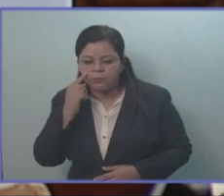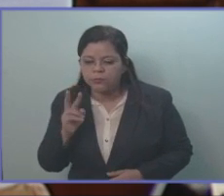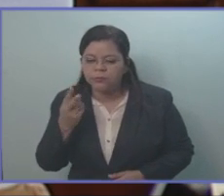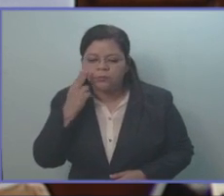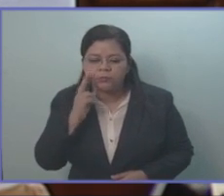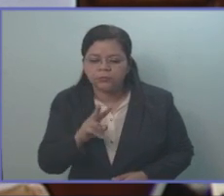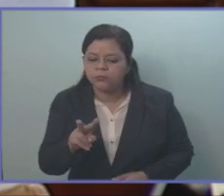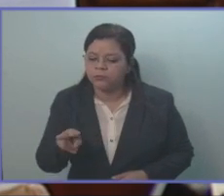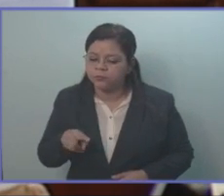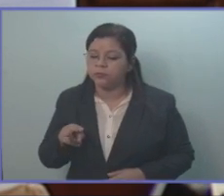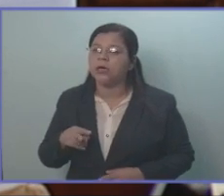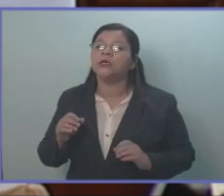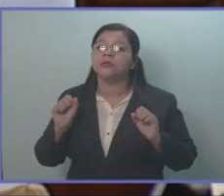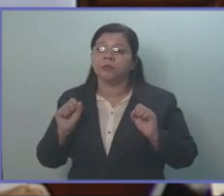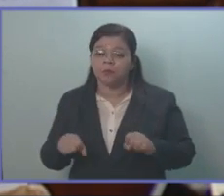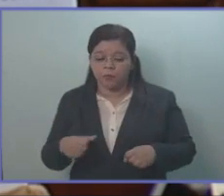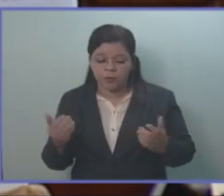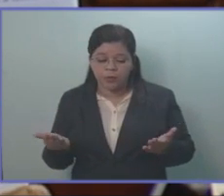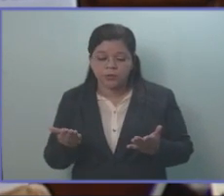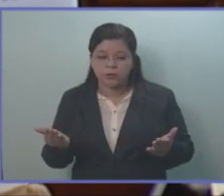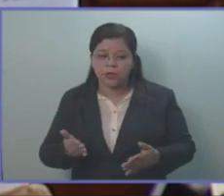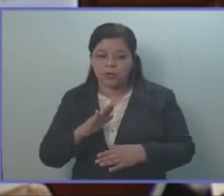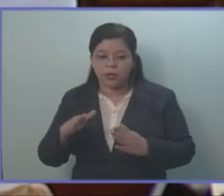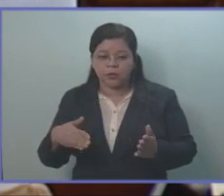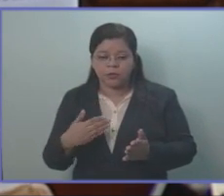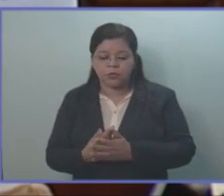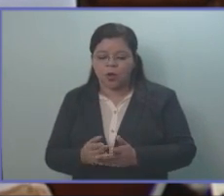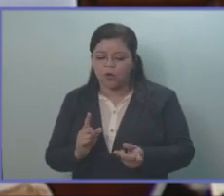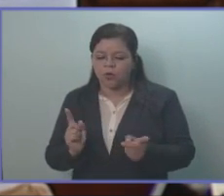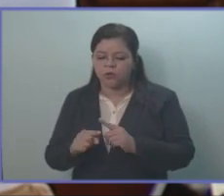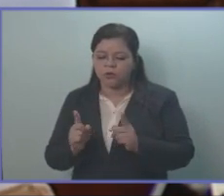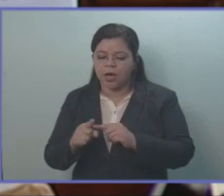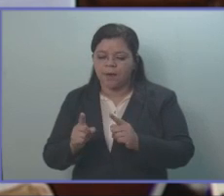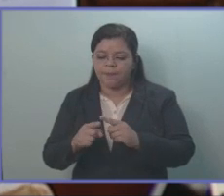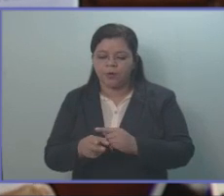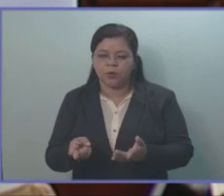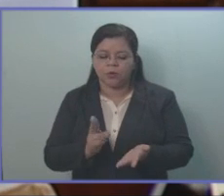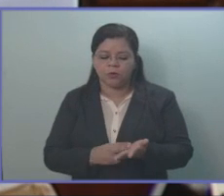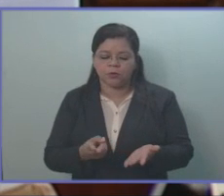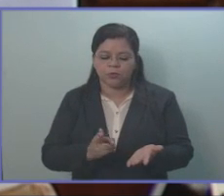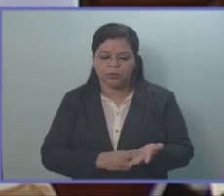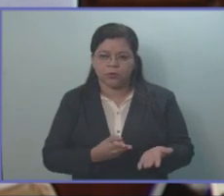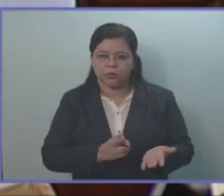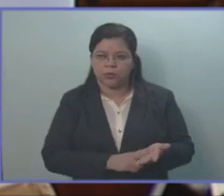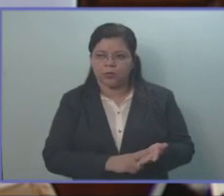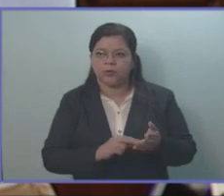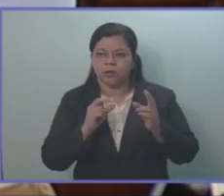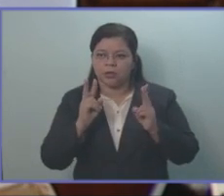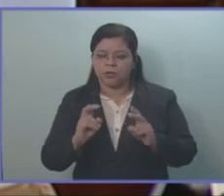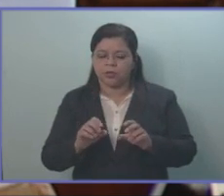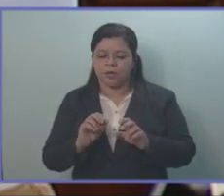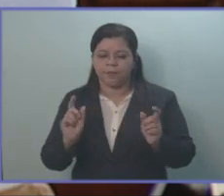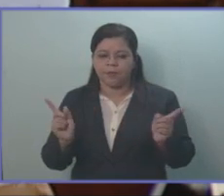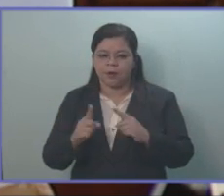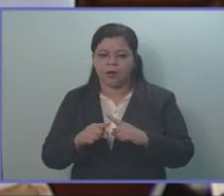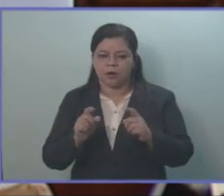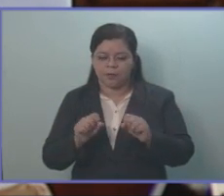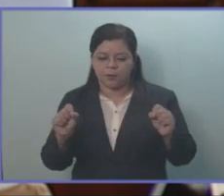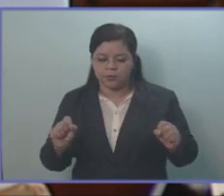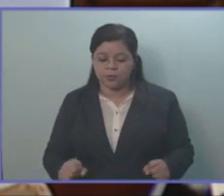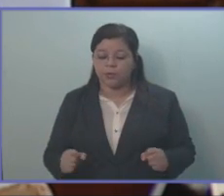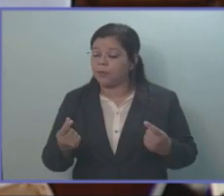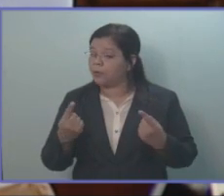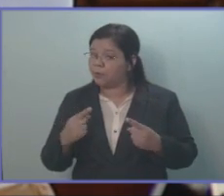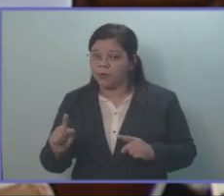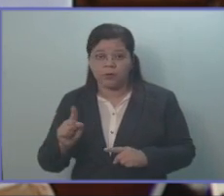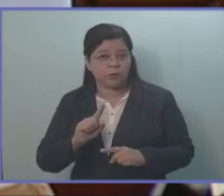tal caso deberán realizar la respectiva sustitución de los contratos en cuanto al cambio de sistema, sin perjuicio